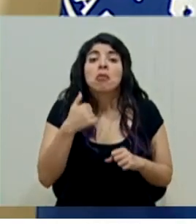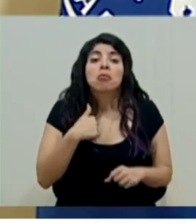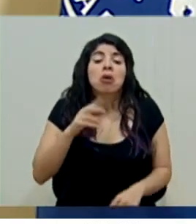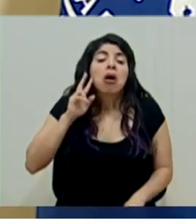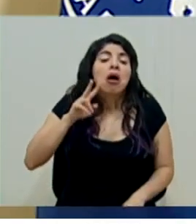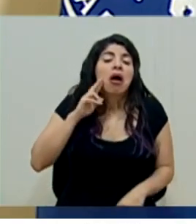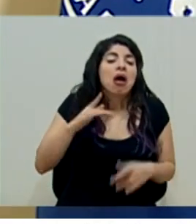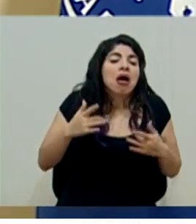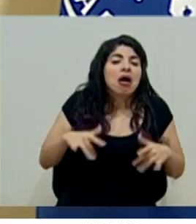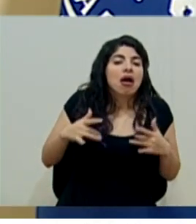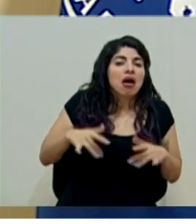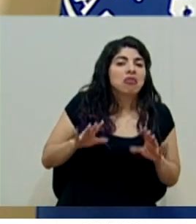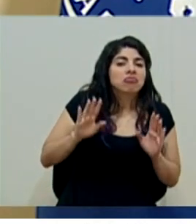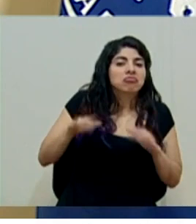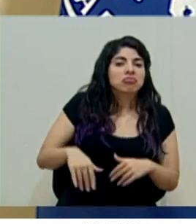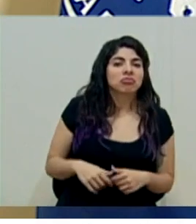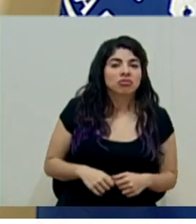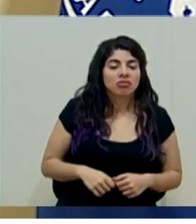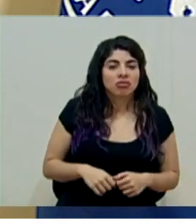maje